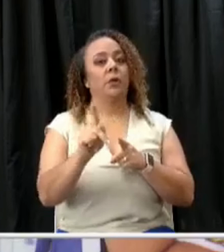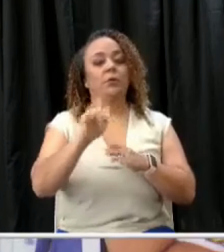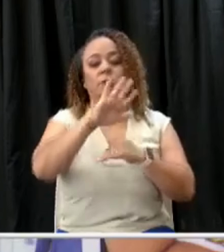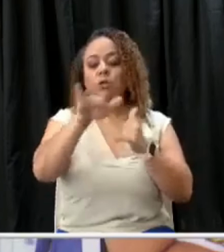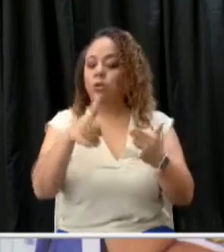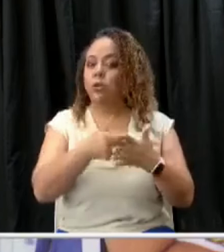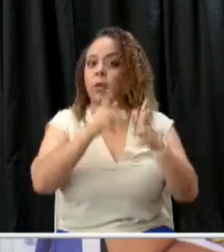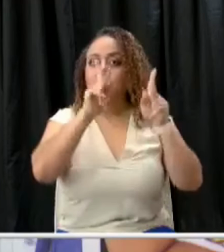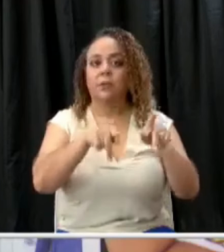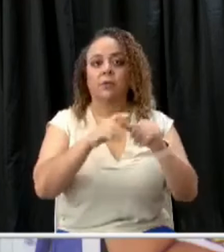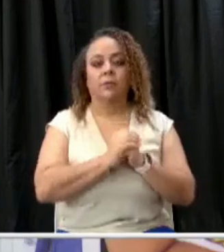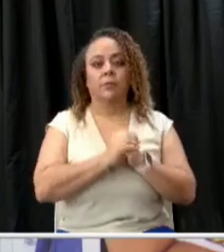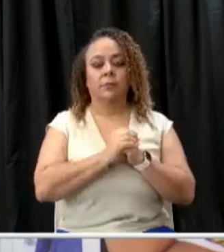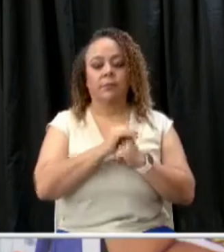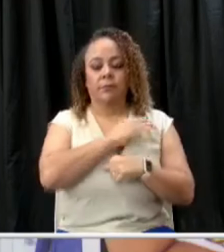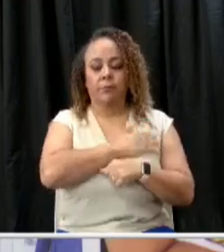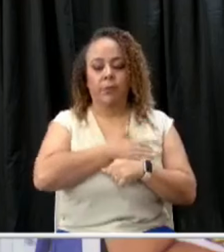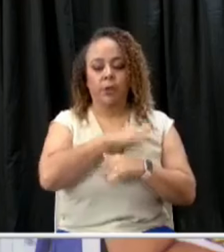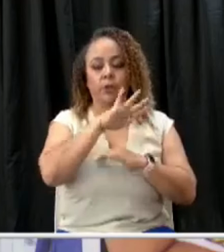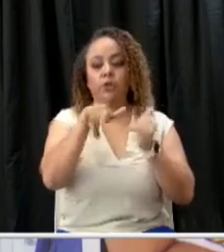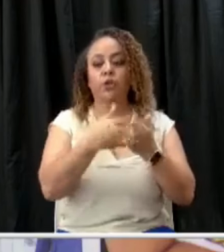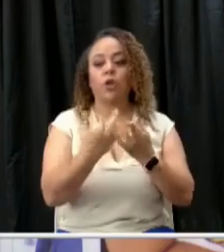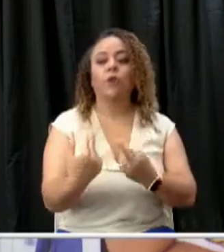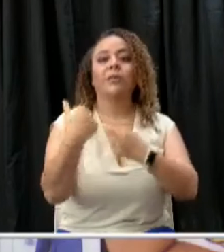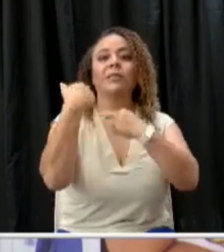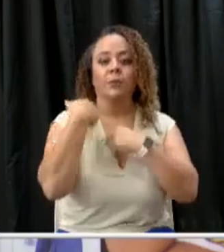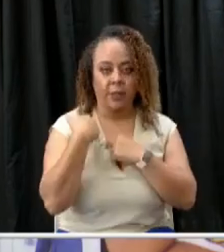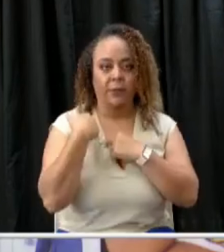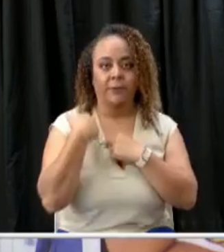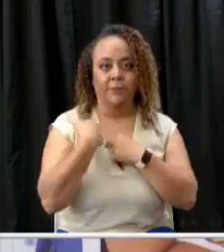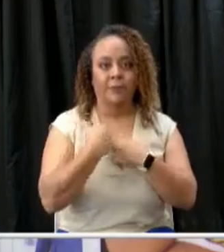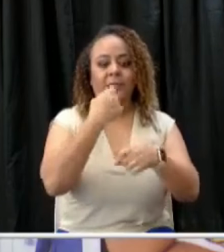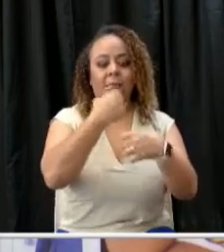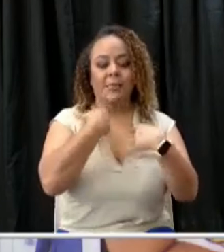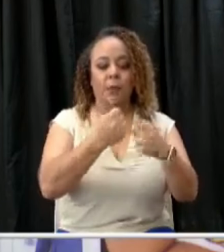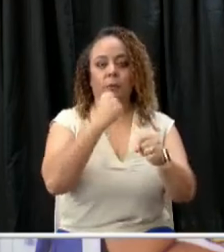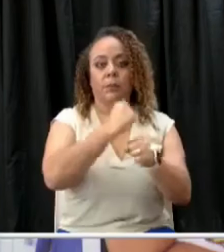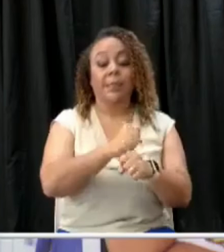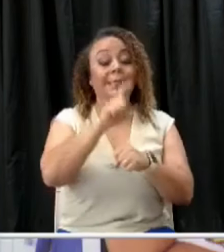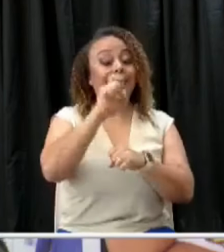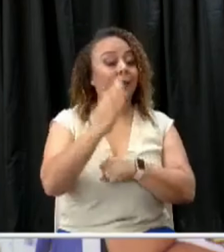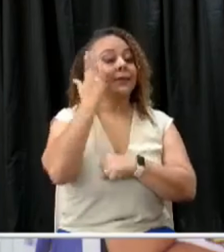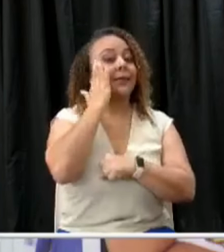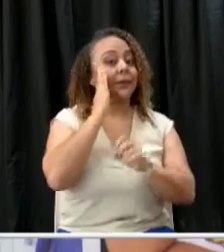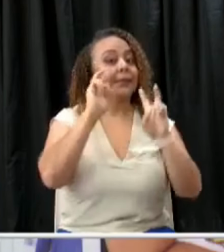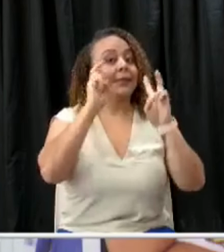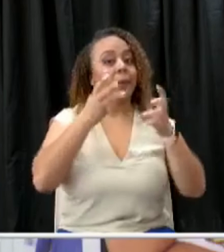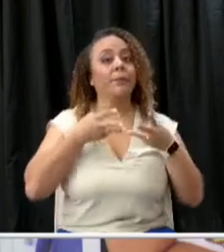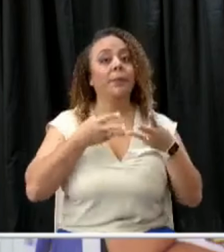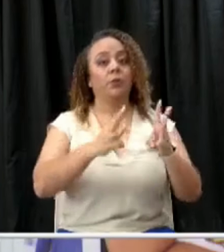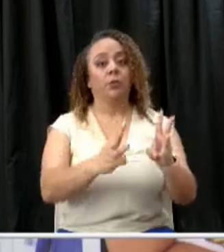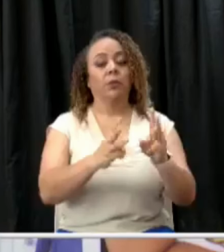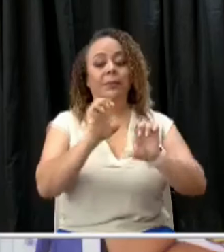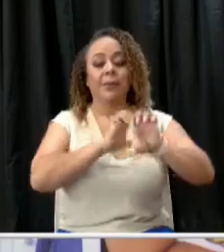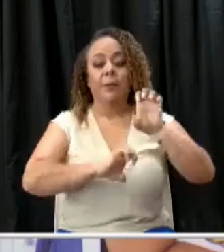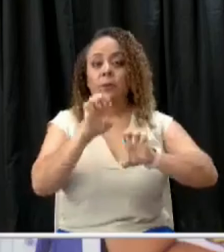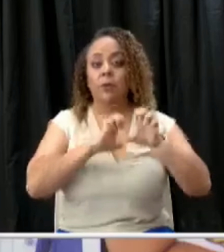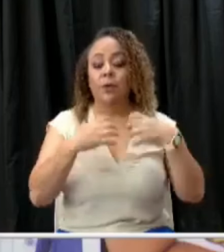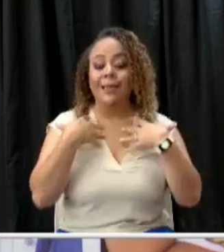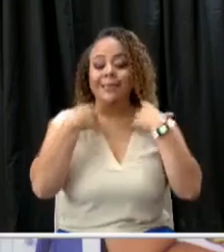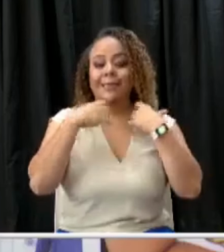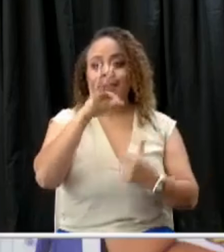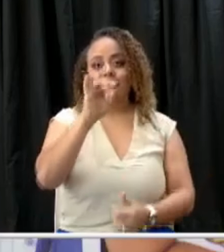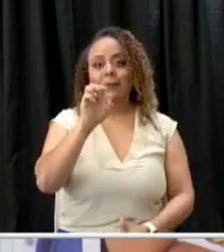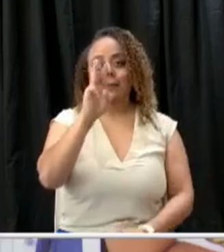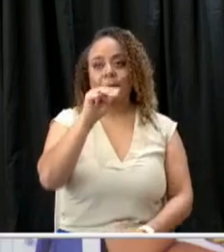toda persona, todo responsable de salud ocupacional debe conocer los temas de las metodologías de evaluación del estrés